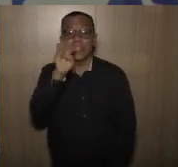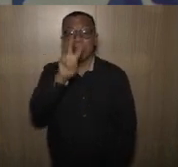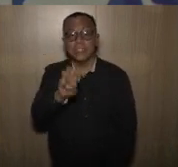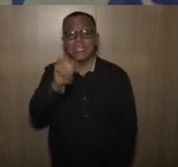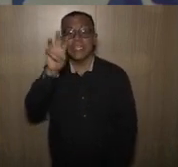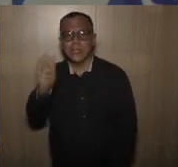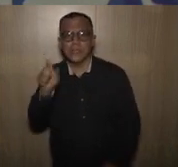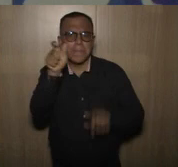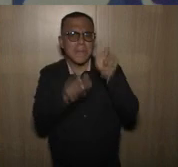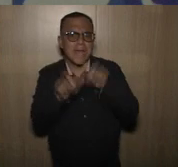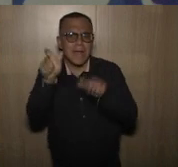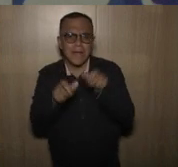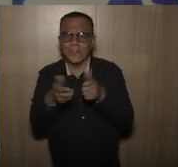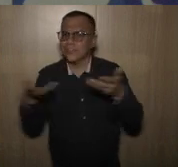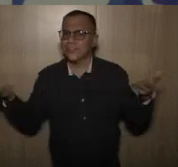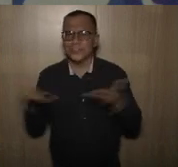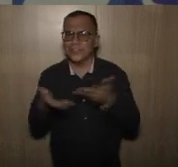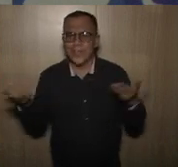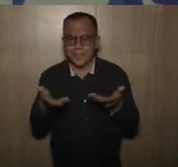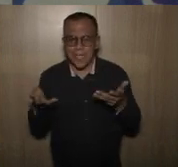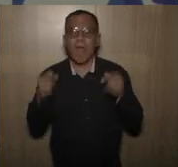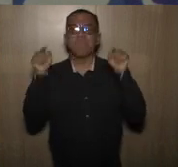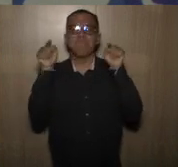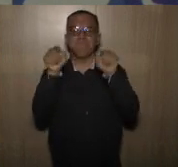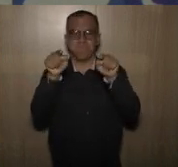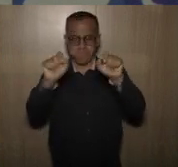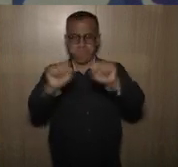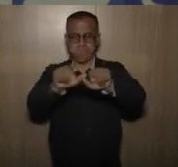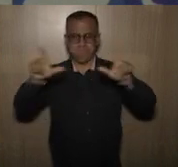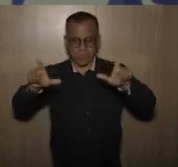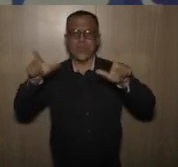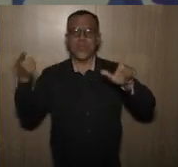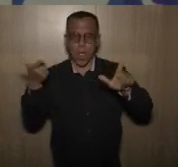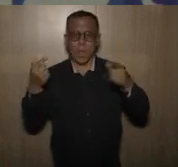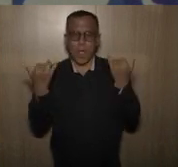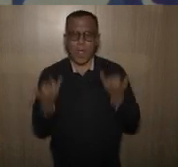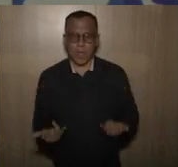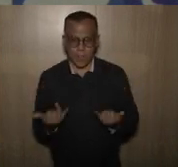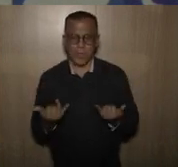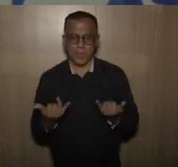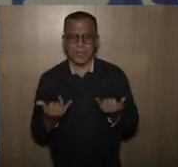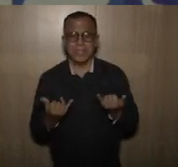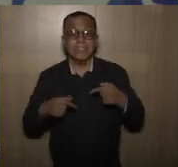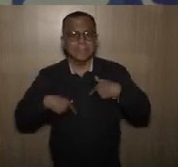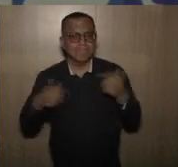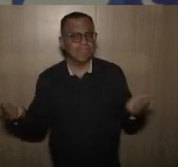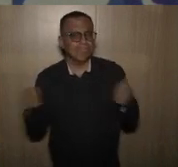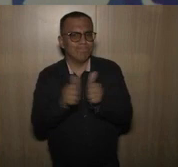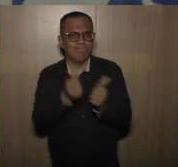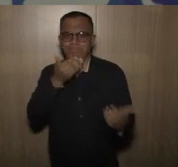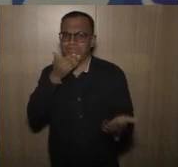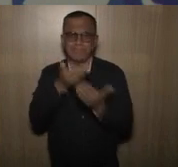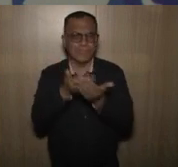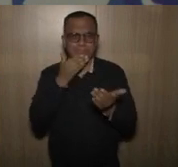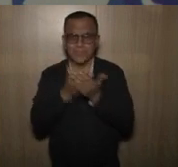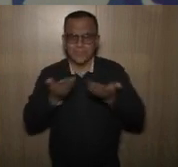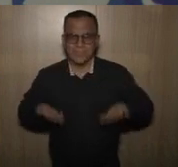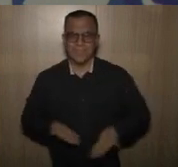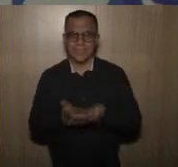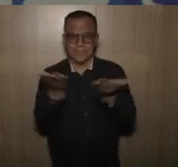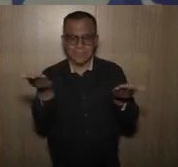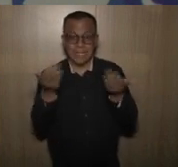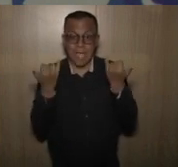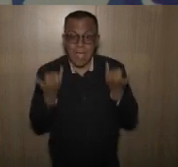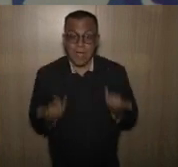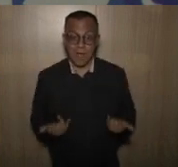10.981 personas que nos acompañan en este momento. Muchísimas gracias por acompañarnos en esta transmisión en vivo y